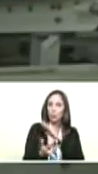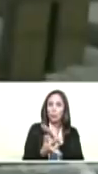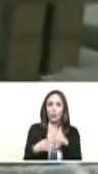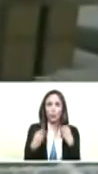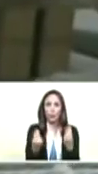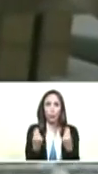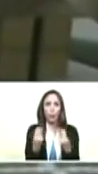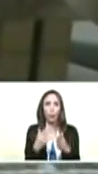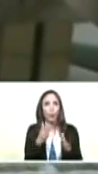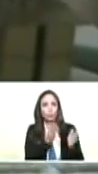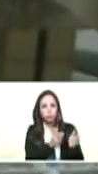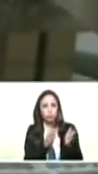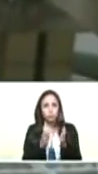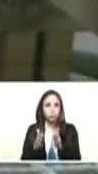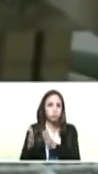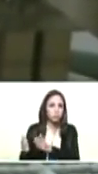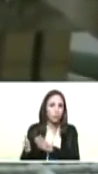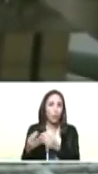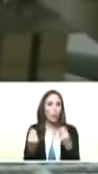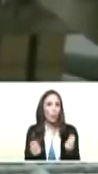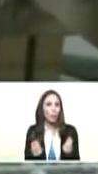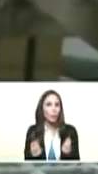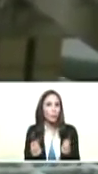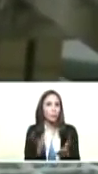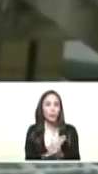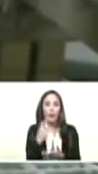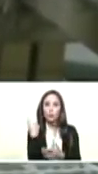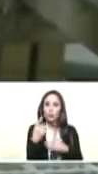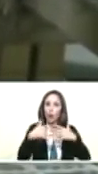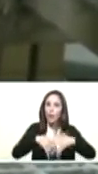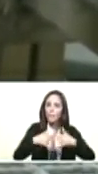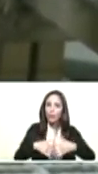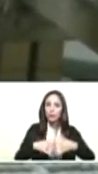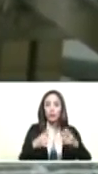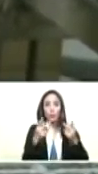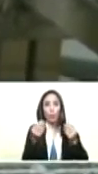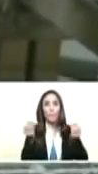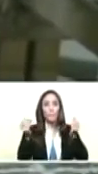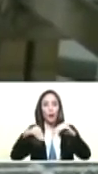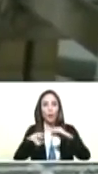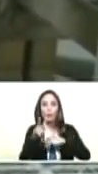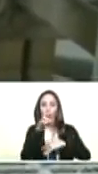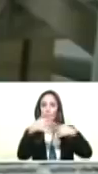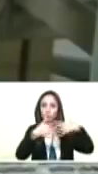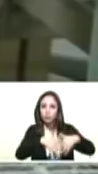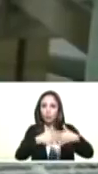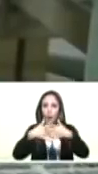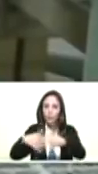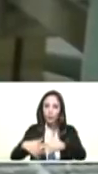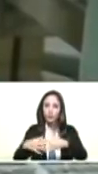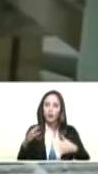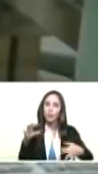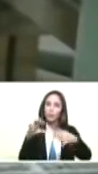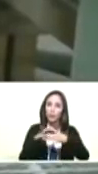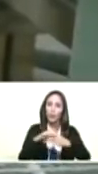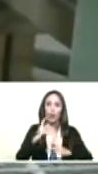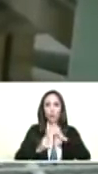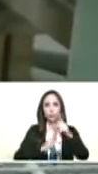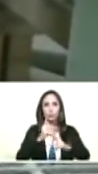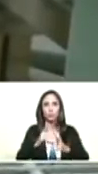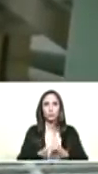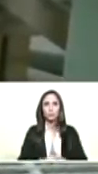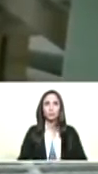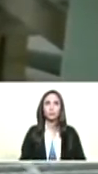está estructurada esta línea, que no solamente es esta planta, sino dos plantas más que son complementarias en el proceso productivo.